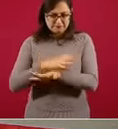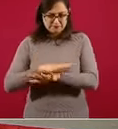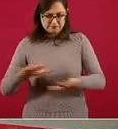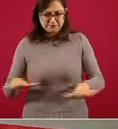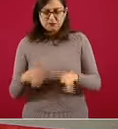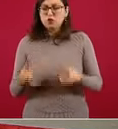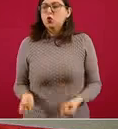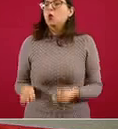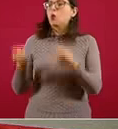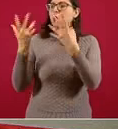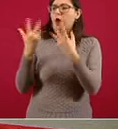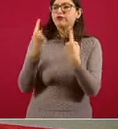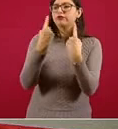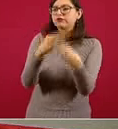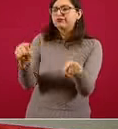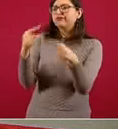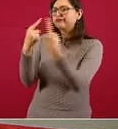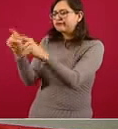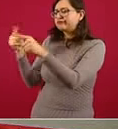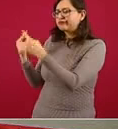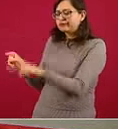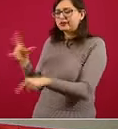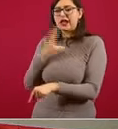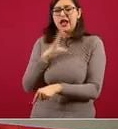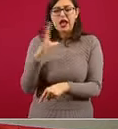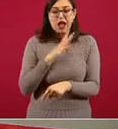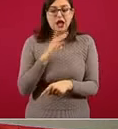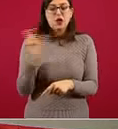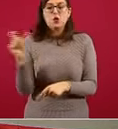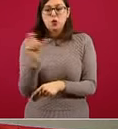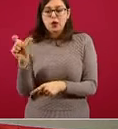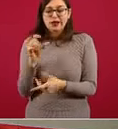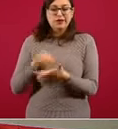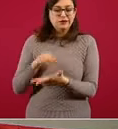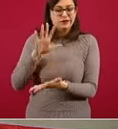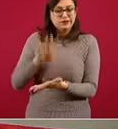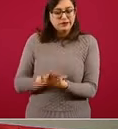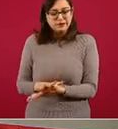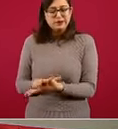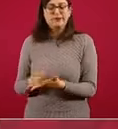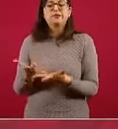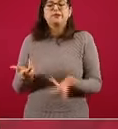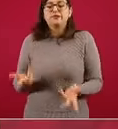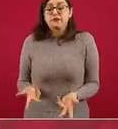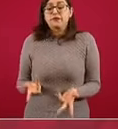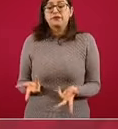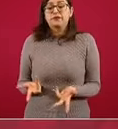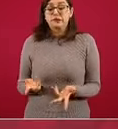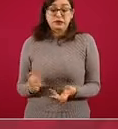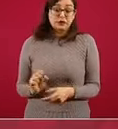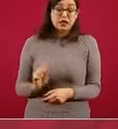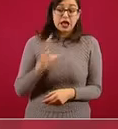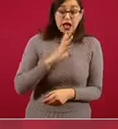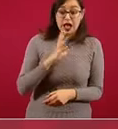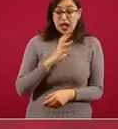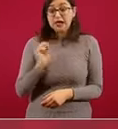cuántas secuenciaciones completas se han logrado, cuándo fue la última y cuánto se espera si hay o